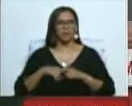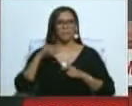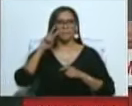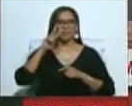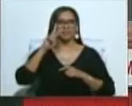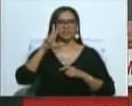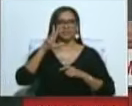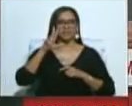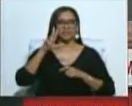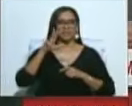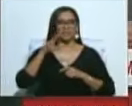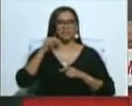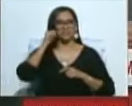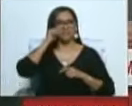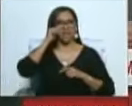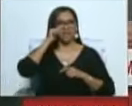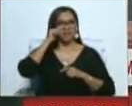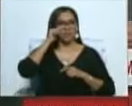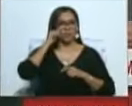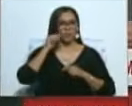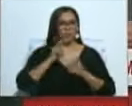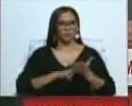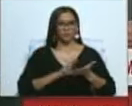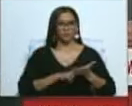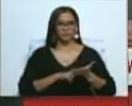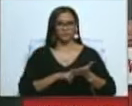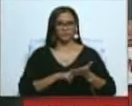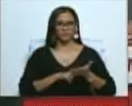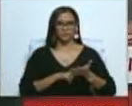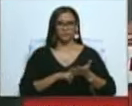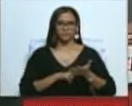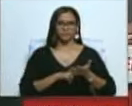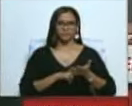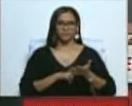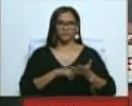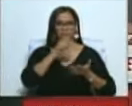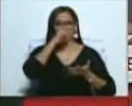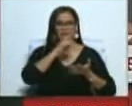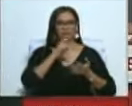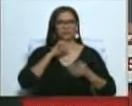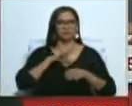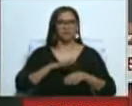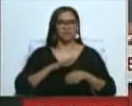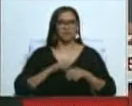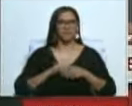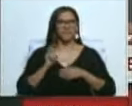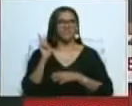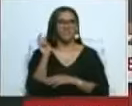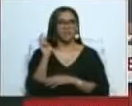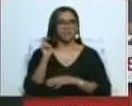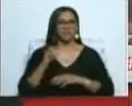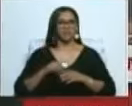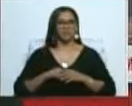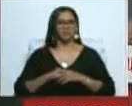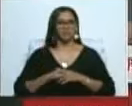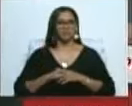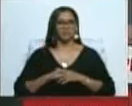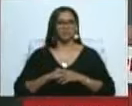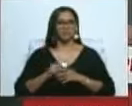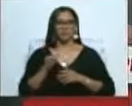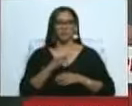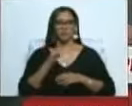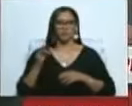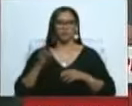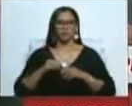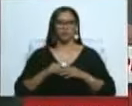sábado. Sábado, ¿verdad? Este año va a caer... viernes. Viernes. Viernes, sí. Correcto.